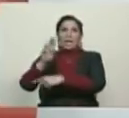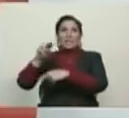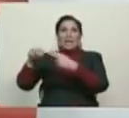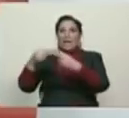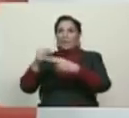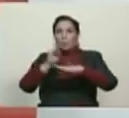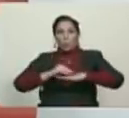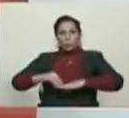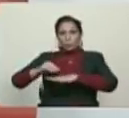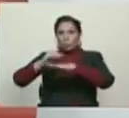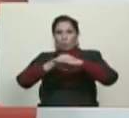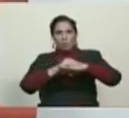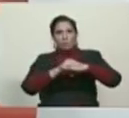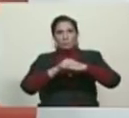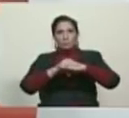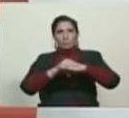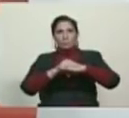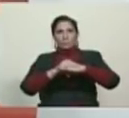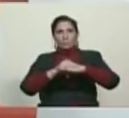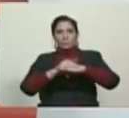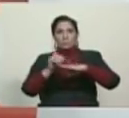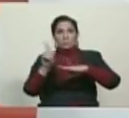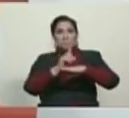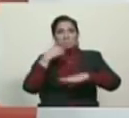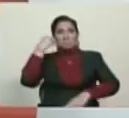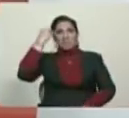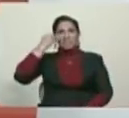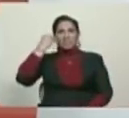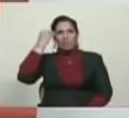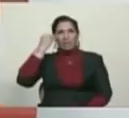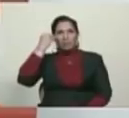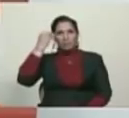consultada, es más,